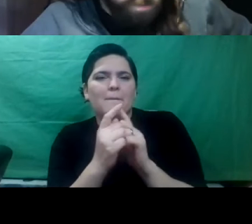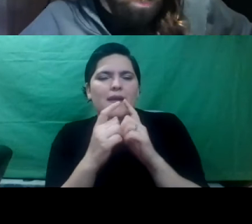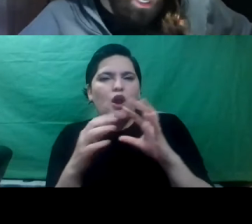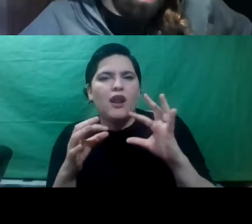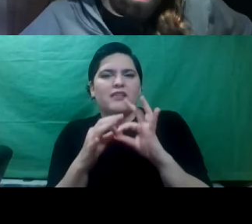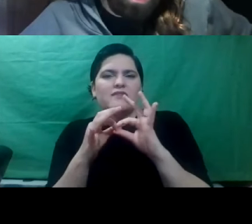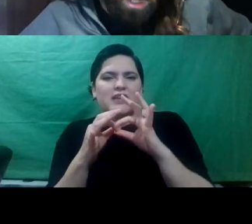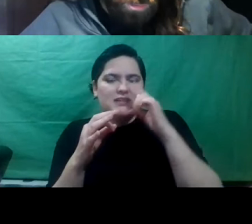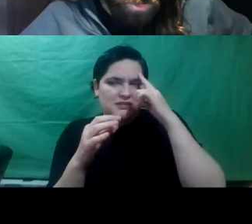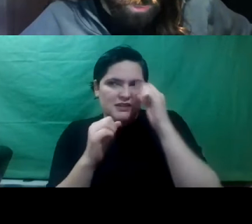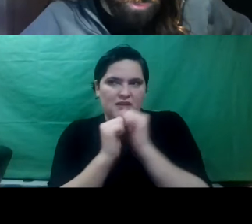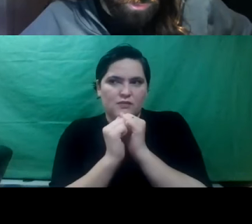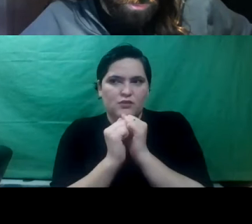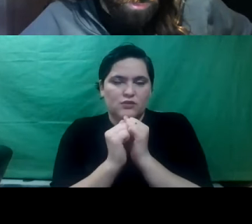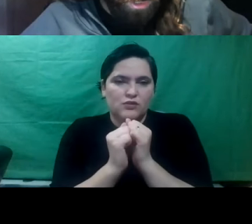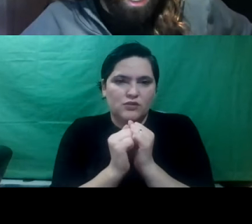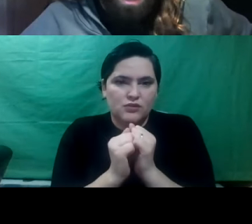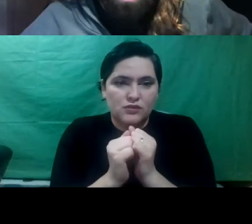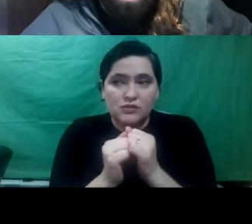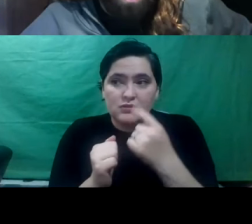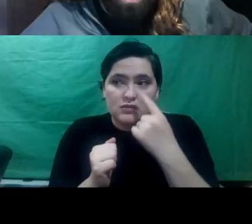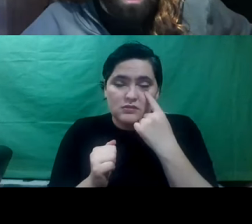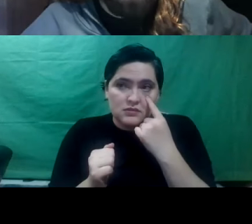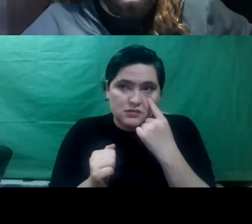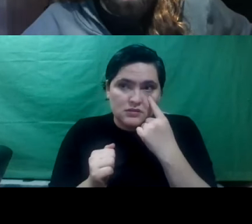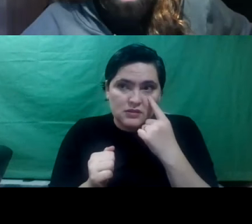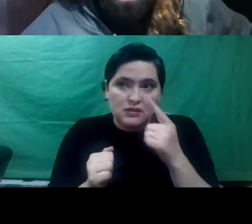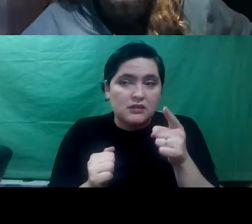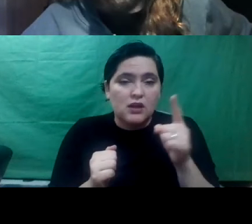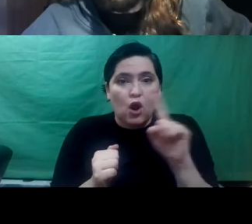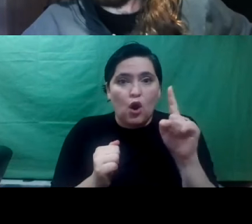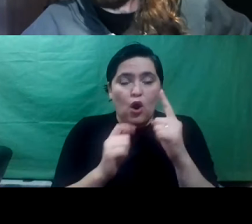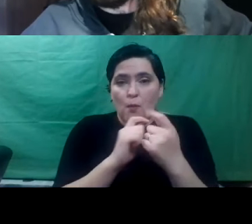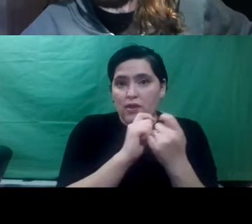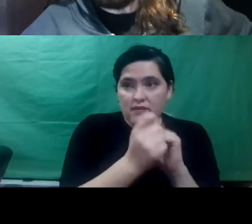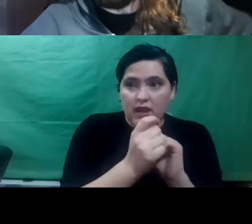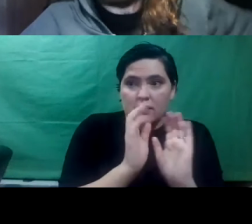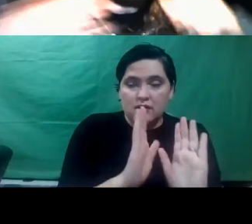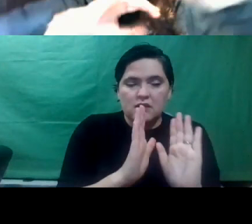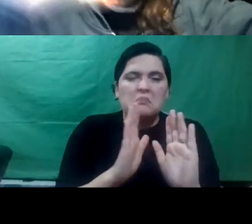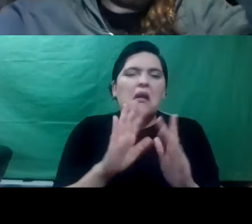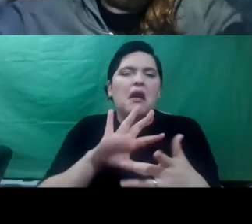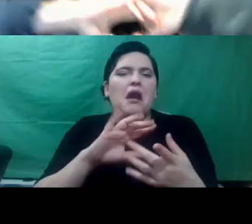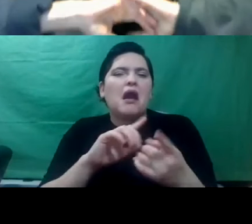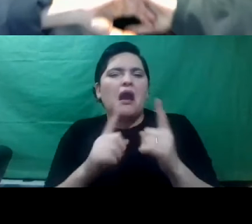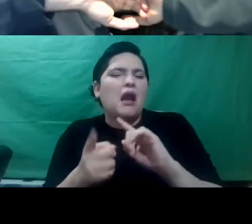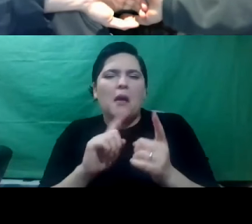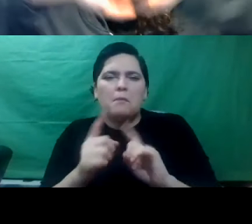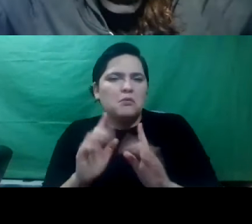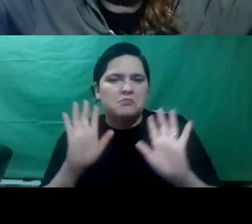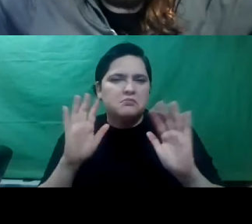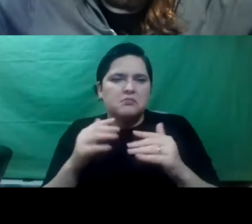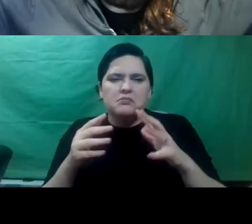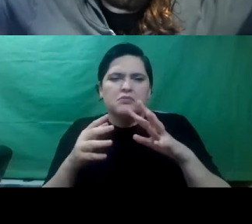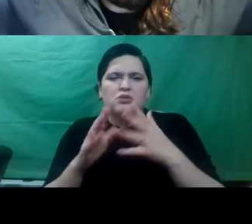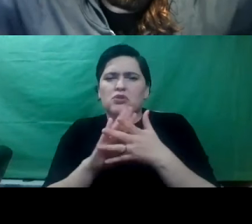normal, digamos, la conectividad que estamos usando en el cerebro, que es esta sin modificar, y la aleatorizamos. Entonces agarramos todos